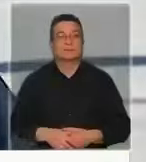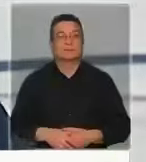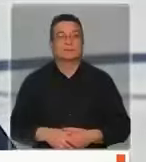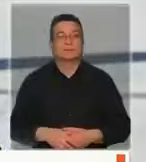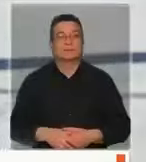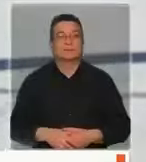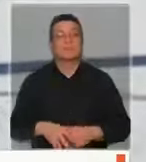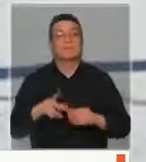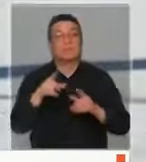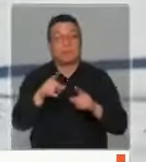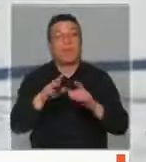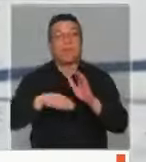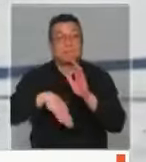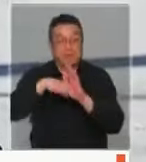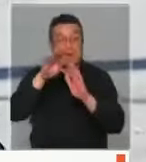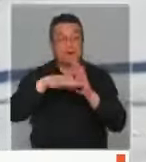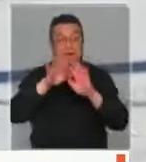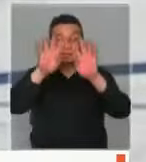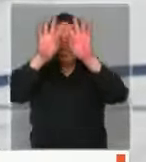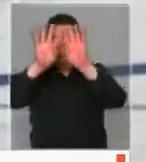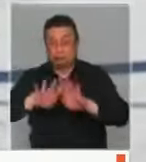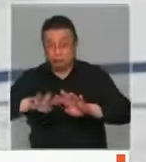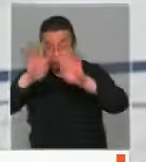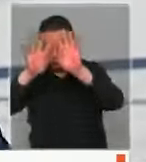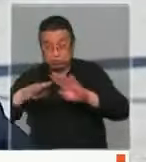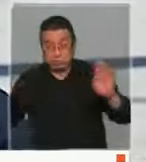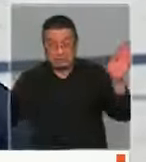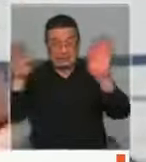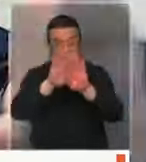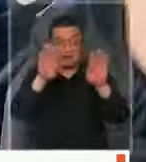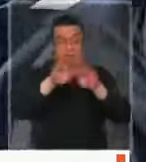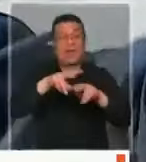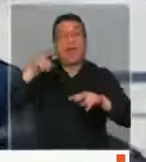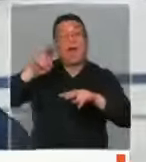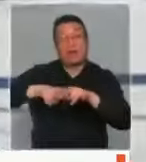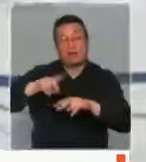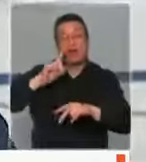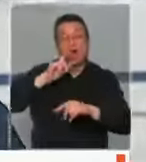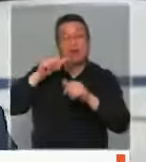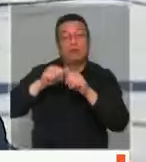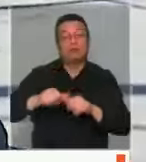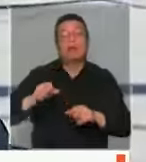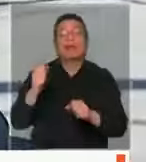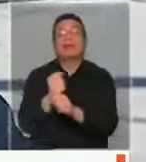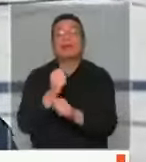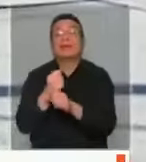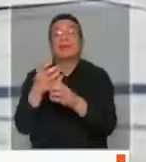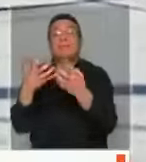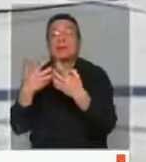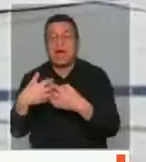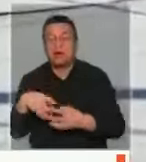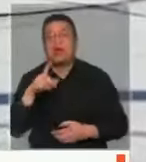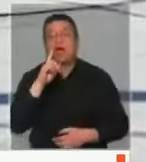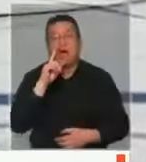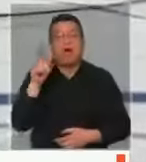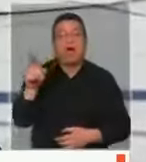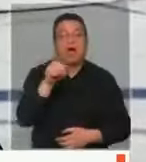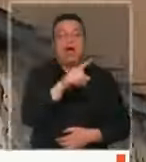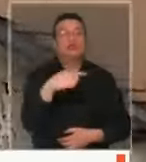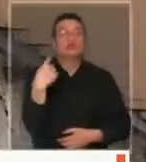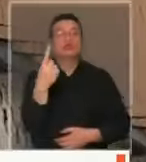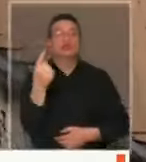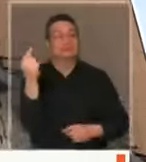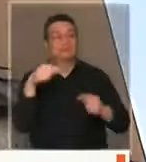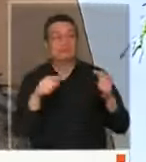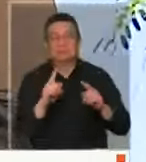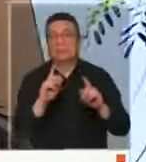La mayoría de las cortinas tú las ves cerradas, quedan antiguas, por ejemplo, algún taller mecánico, cosas de ese tipo, entonces no es muy atractivo acá.